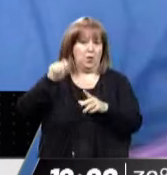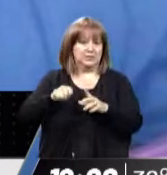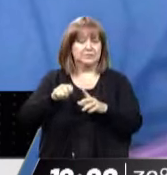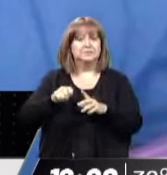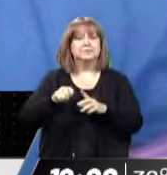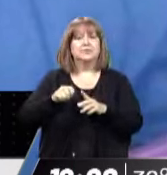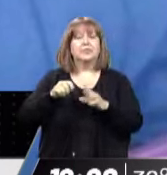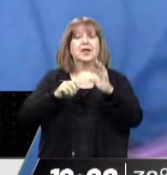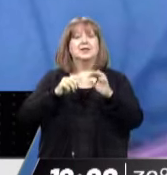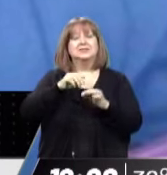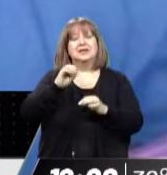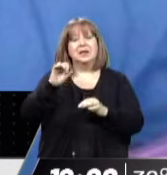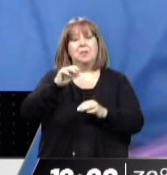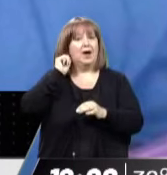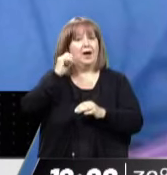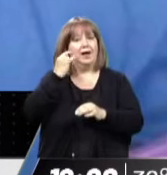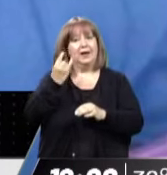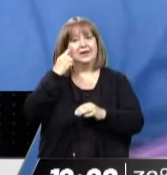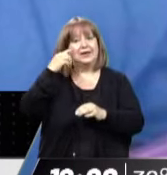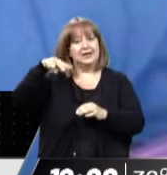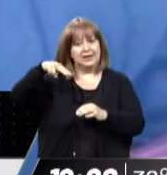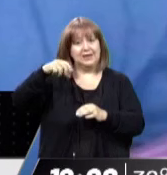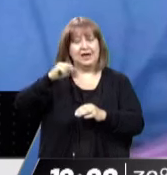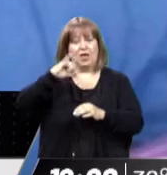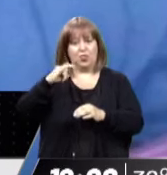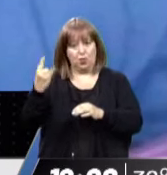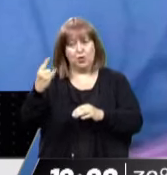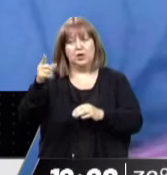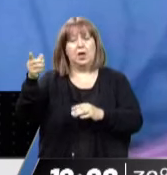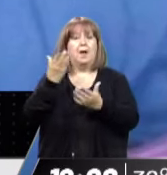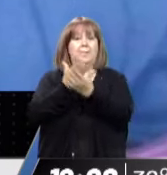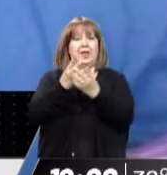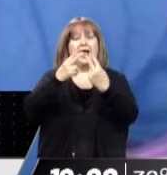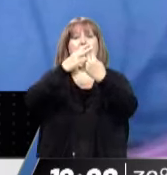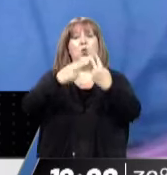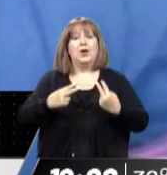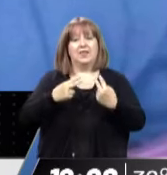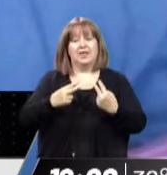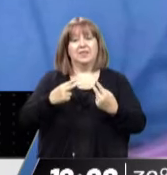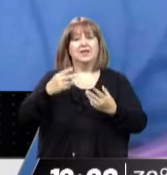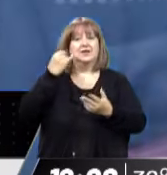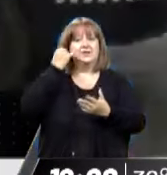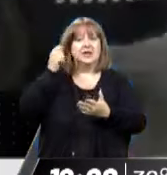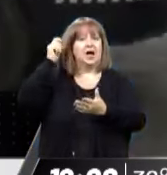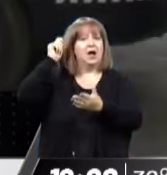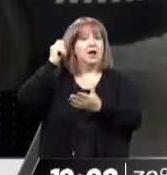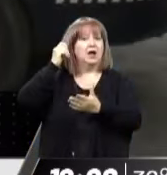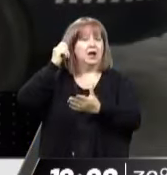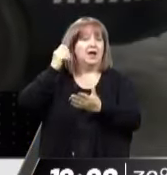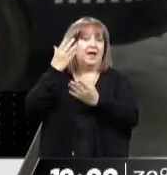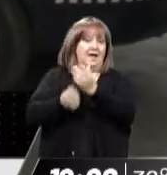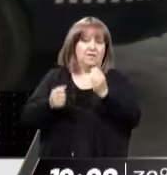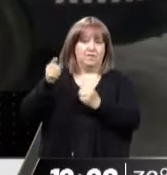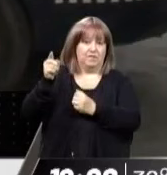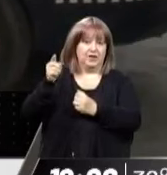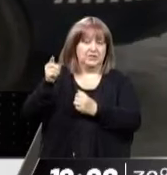juez Guiñazú, que fue un fallo, y es por eso que pidieron la nulidad del mismo. Error flagrante y grosero por parte